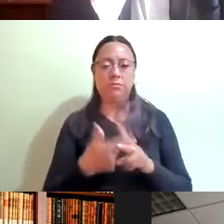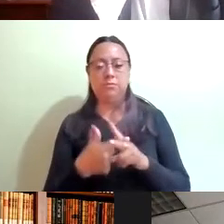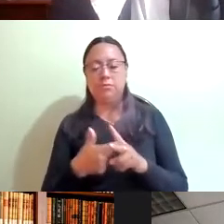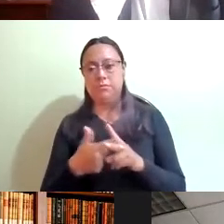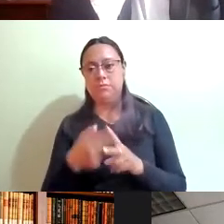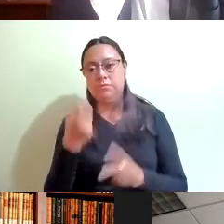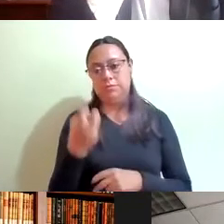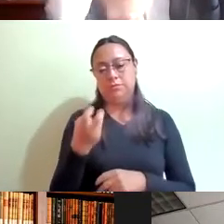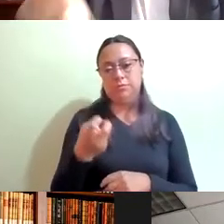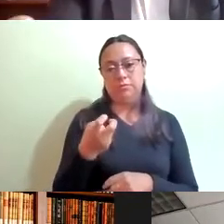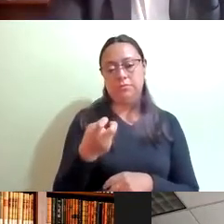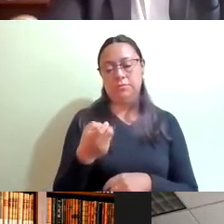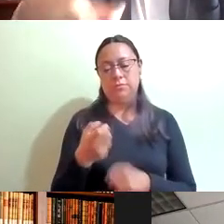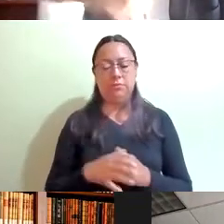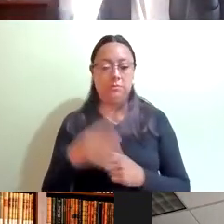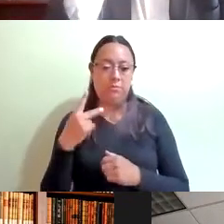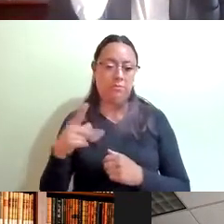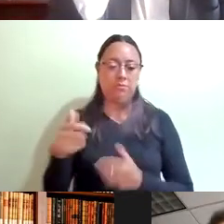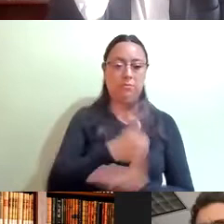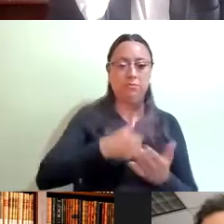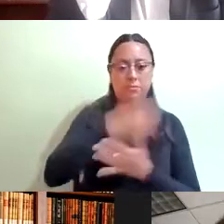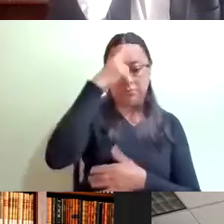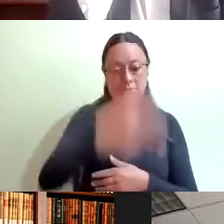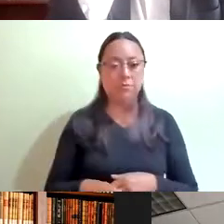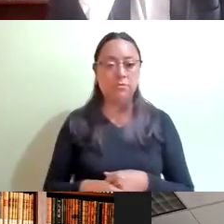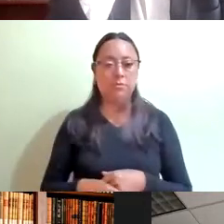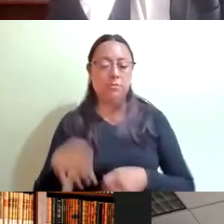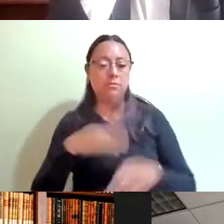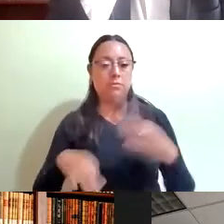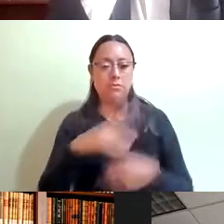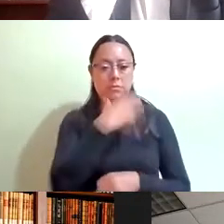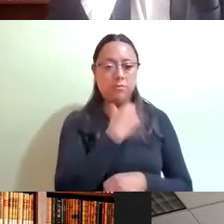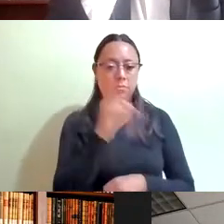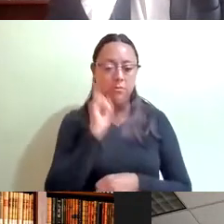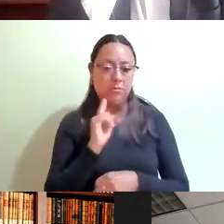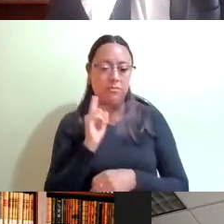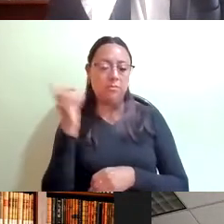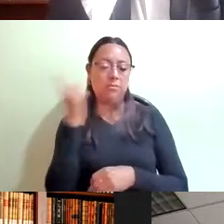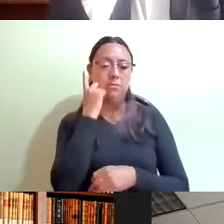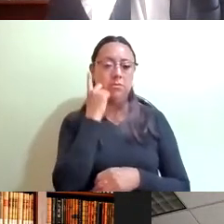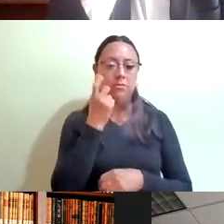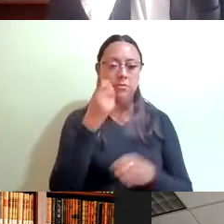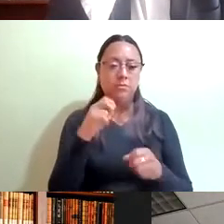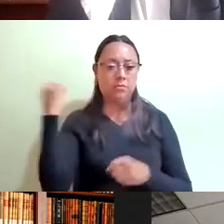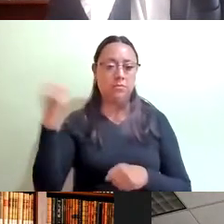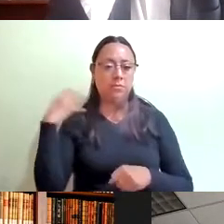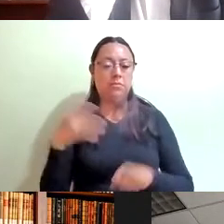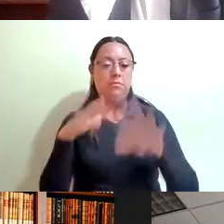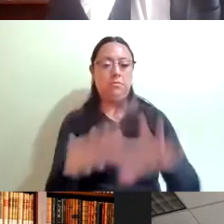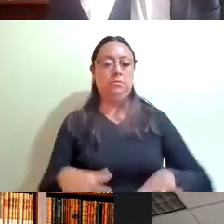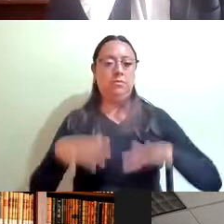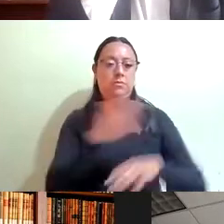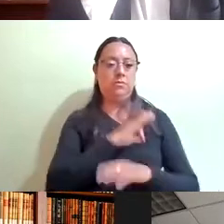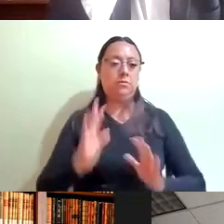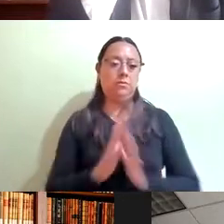donde además todas las y los diputados de este Congreso puedan participar de manera directa y activa. Si vamos